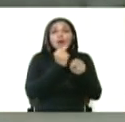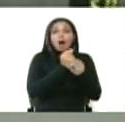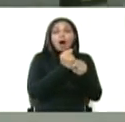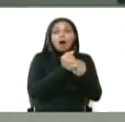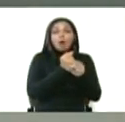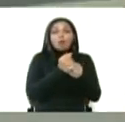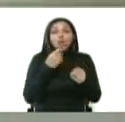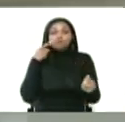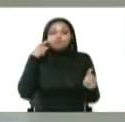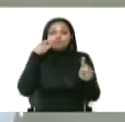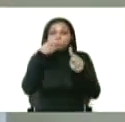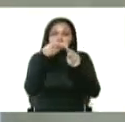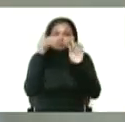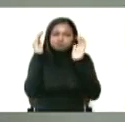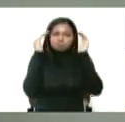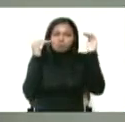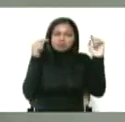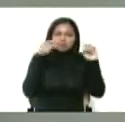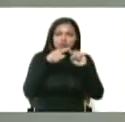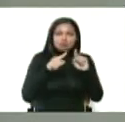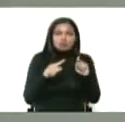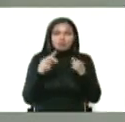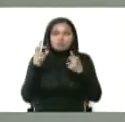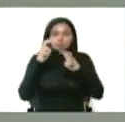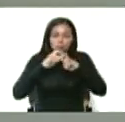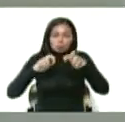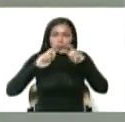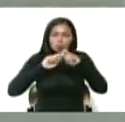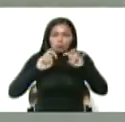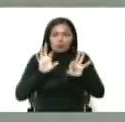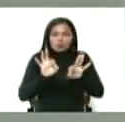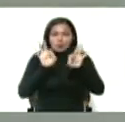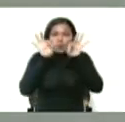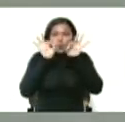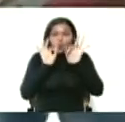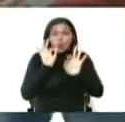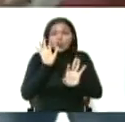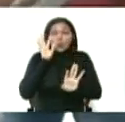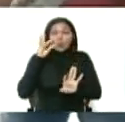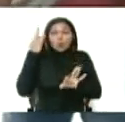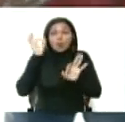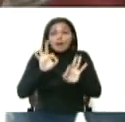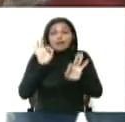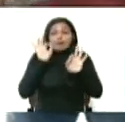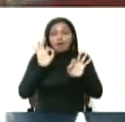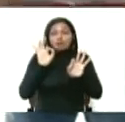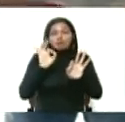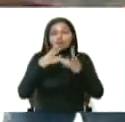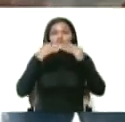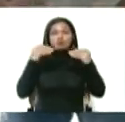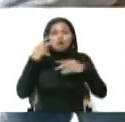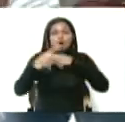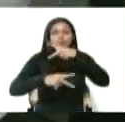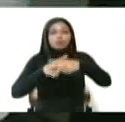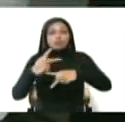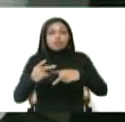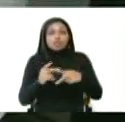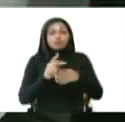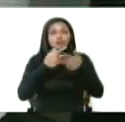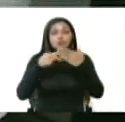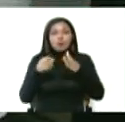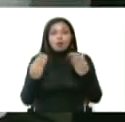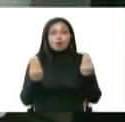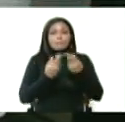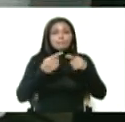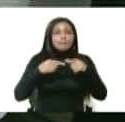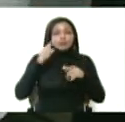se dedica a la pesquisa cuidadosa y expedita de todo el proceso documental que